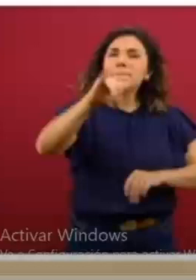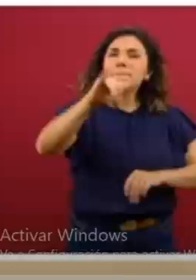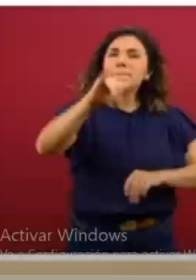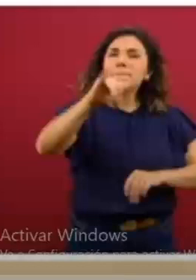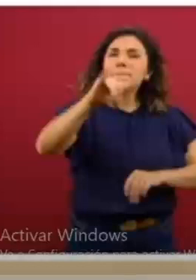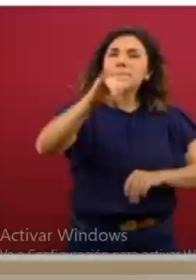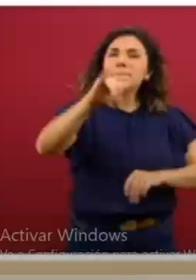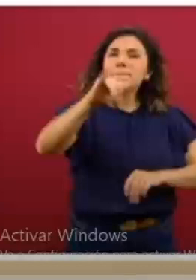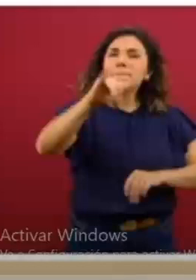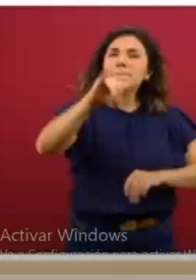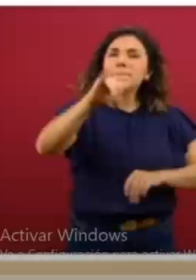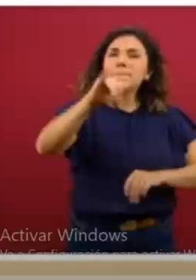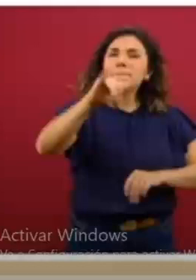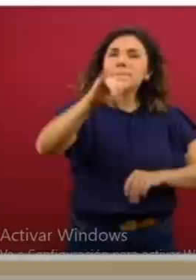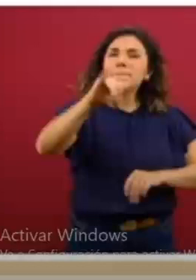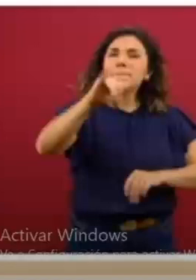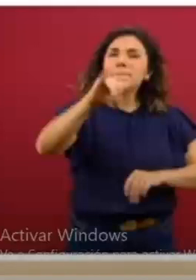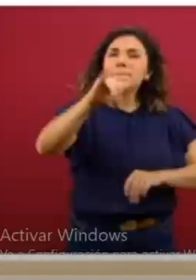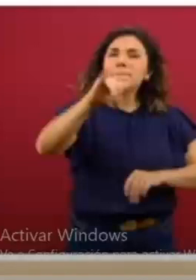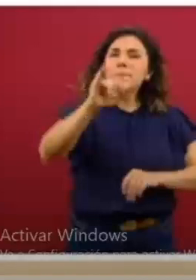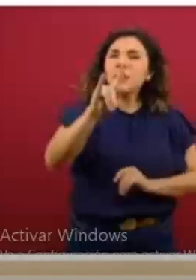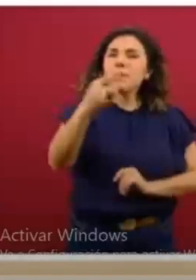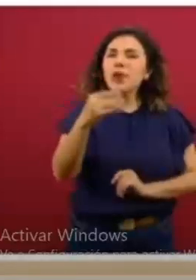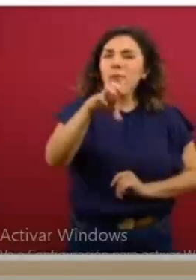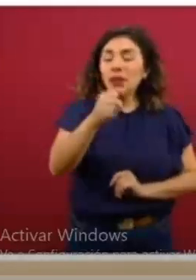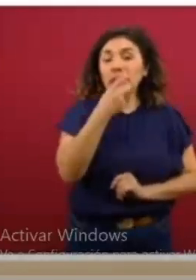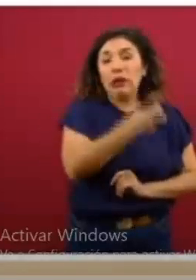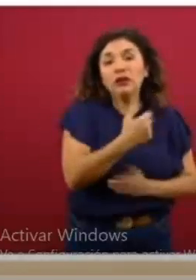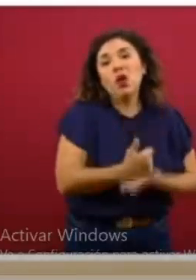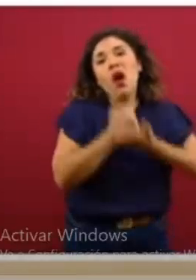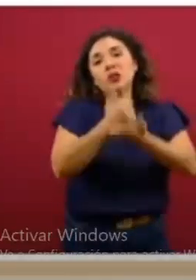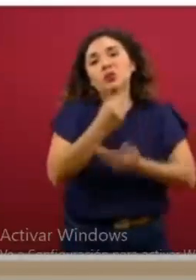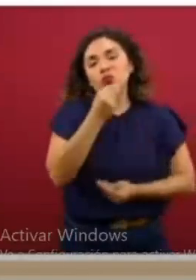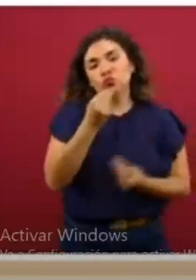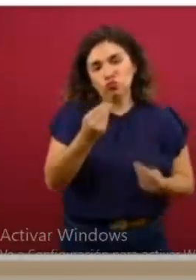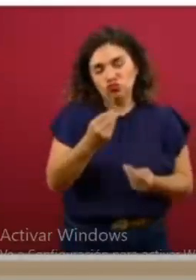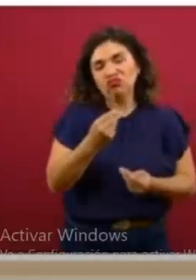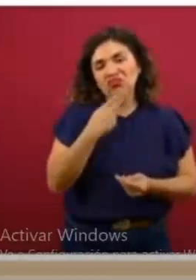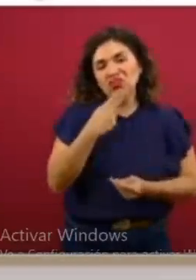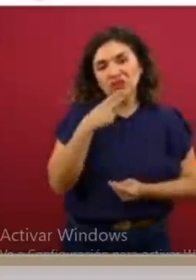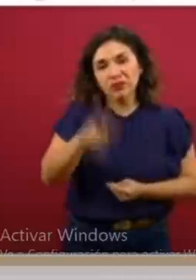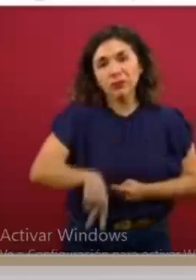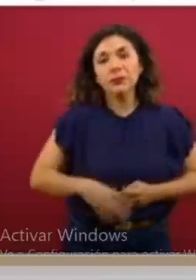debajo del promedio en el mercado. ¿Qué sigue?